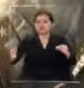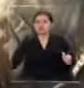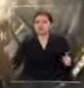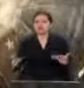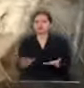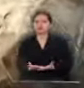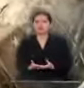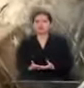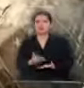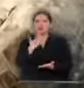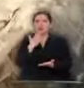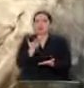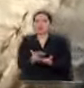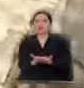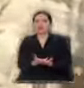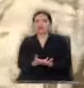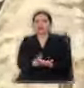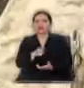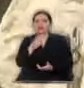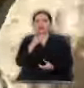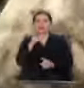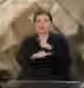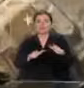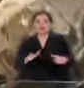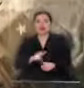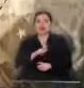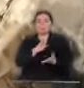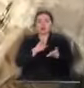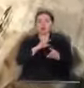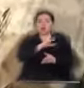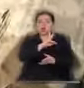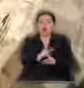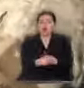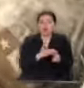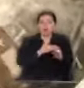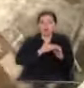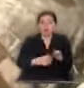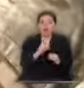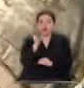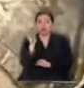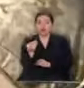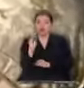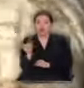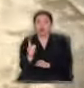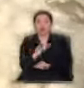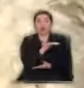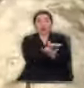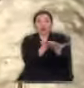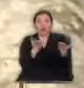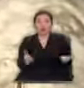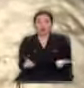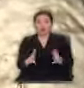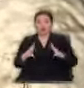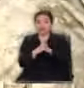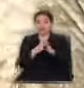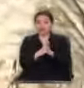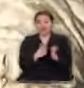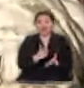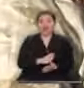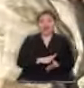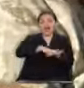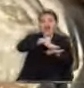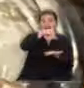pillaron a los militares, a los generales, robando millones y millones de dólares? Porque ustedes como militares de Arica, Punta Arenas, no fueron capaces